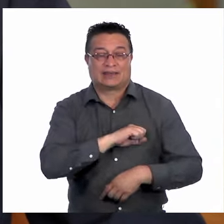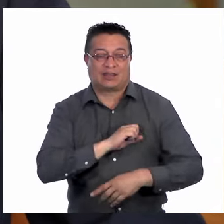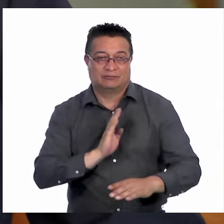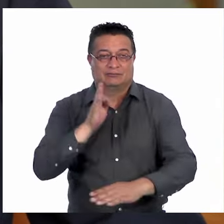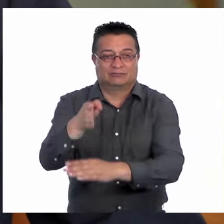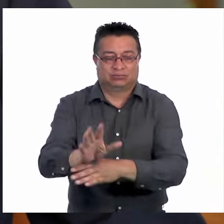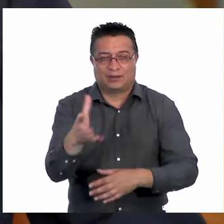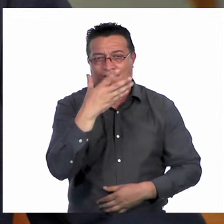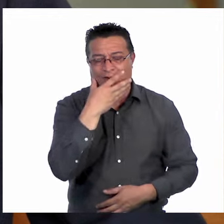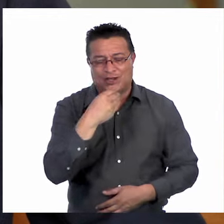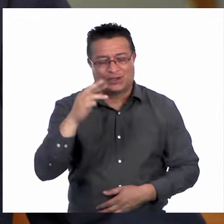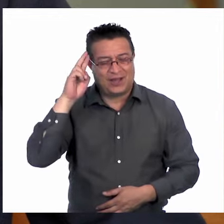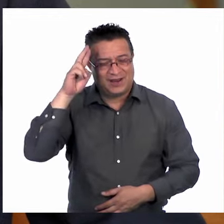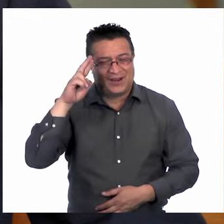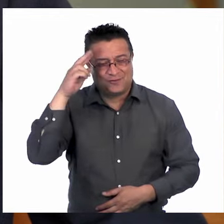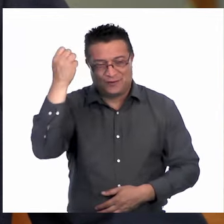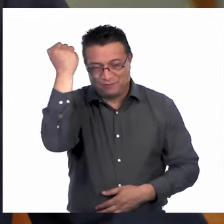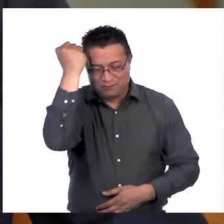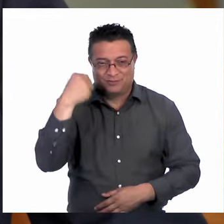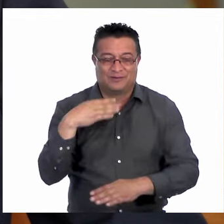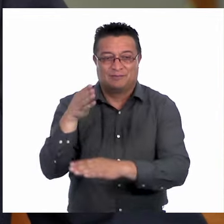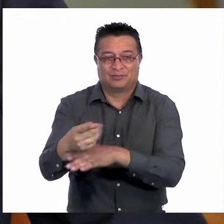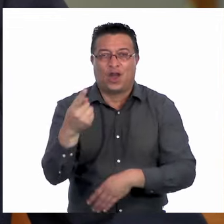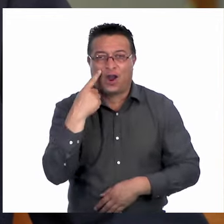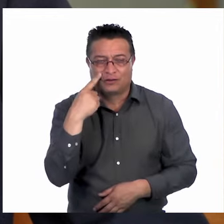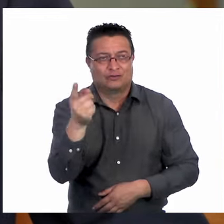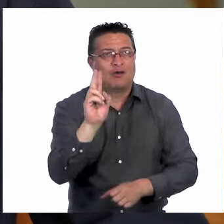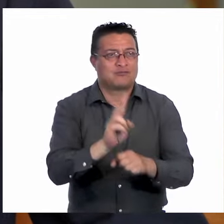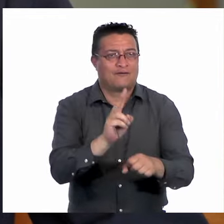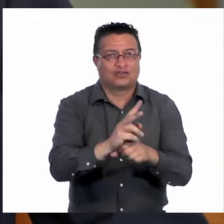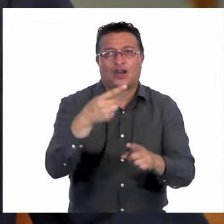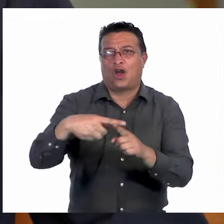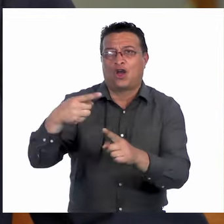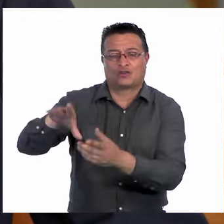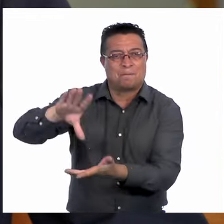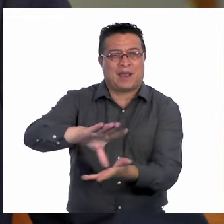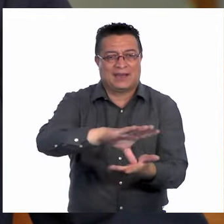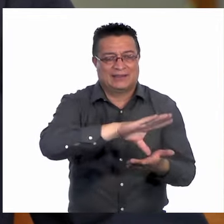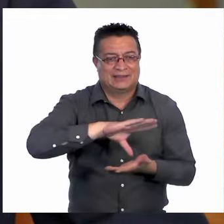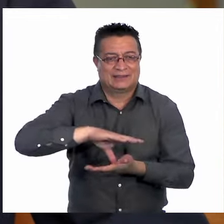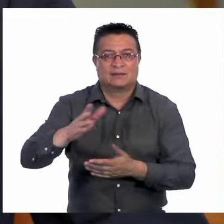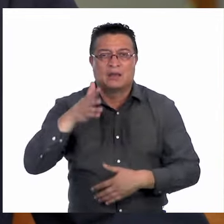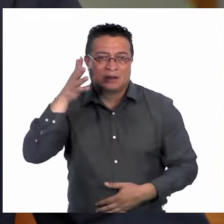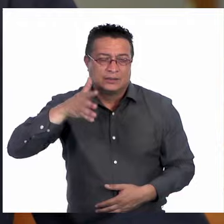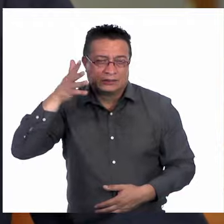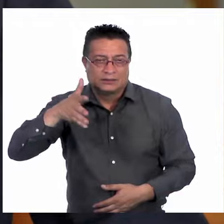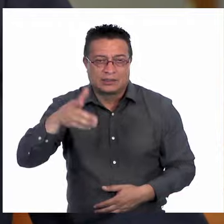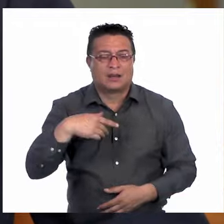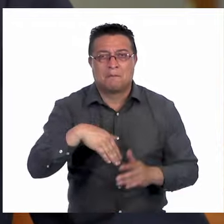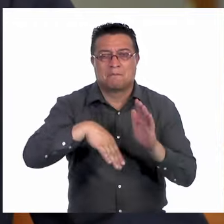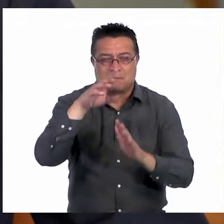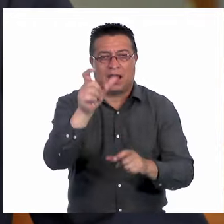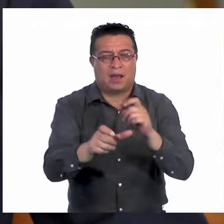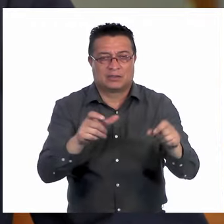Santiago. Tuvimos muchos lindos recuerdos que me llevo desde Santiago cuando conocimos a muchos profesores de otros países y tuvimos esa charla